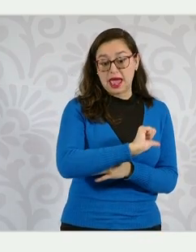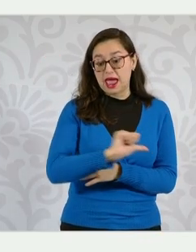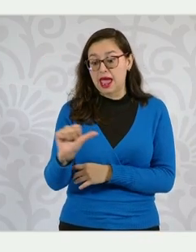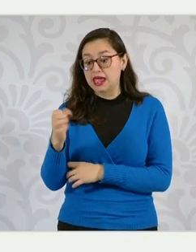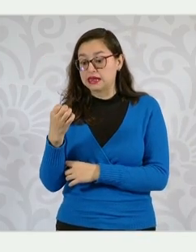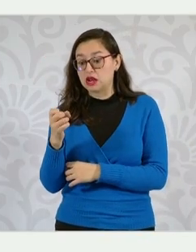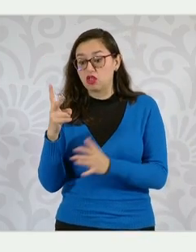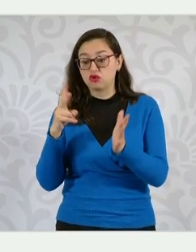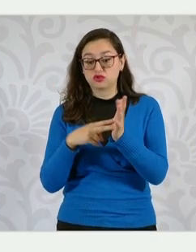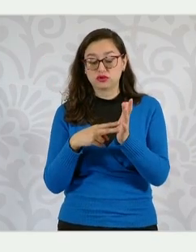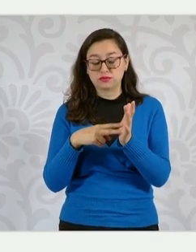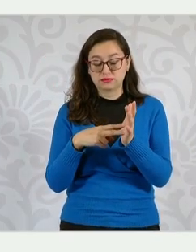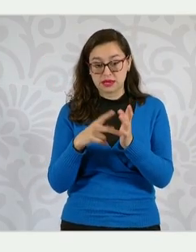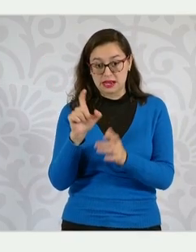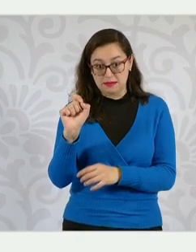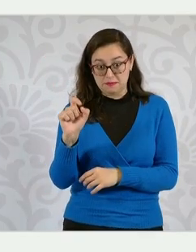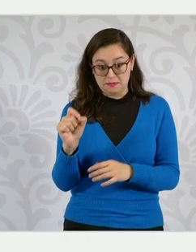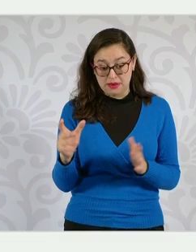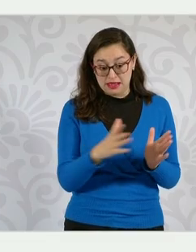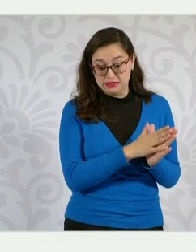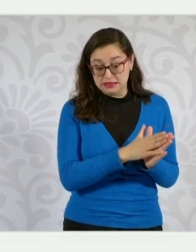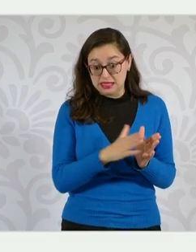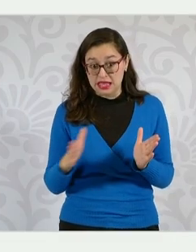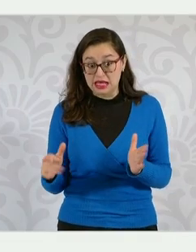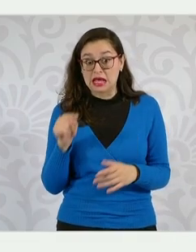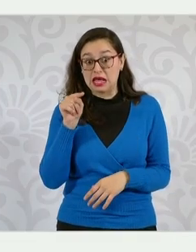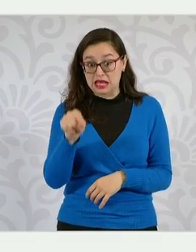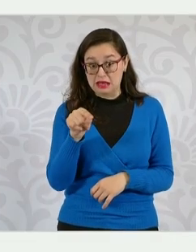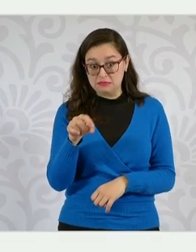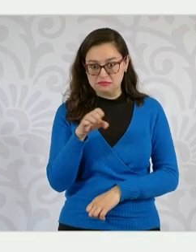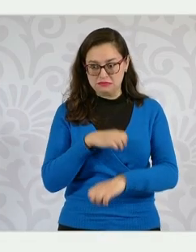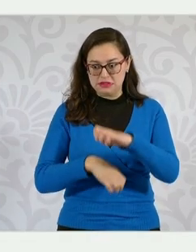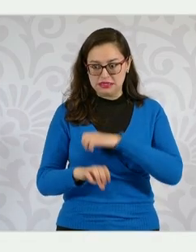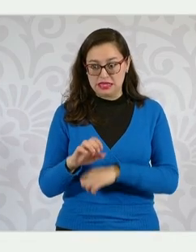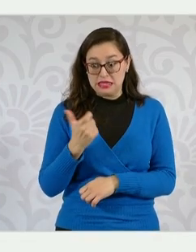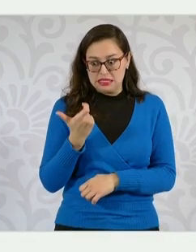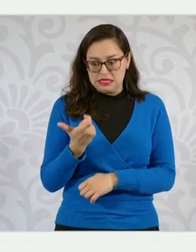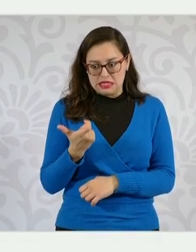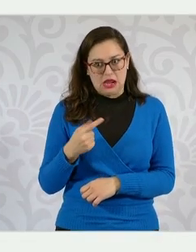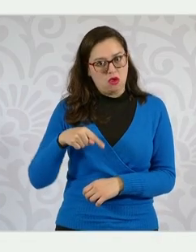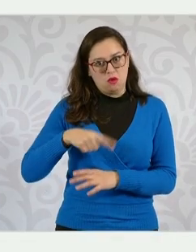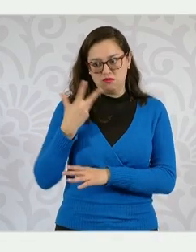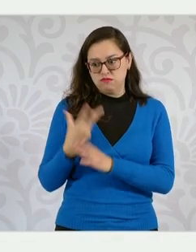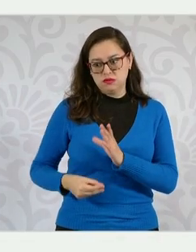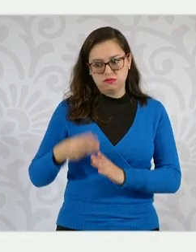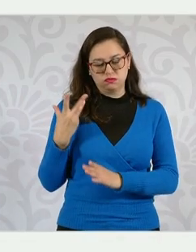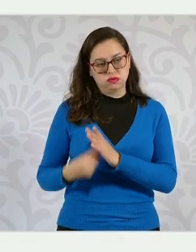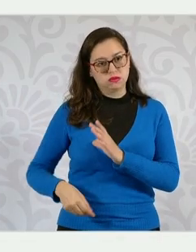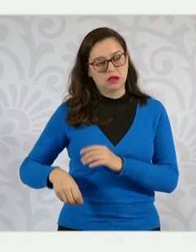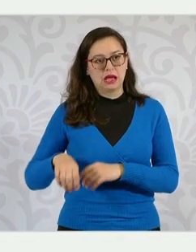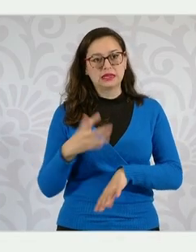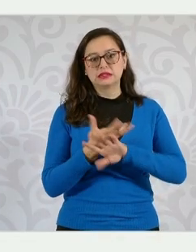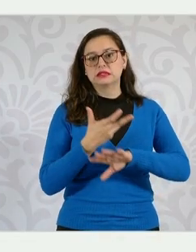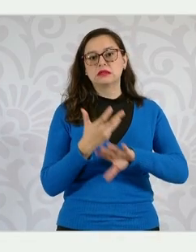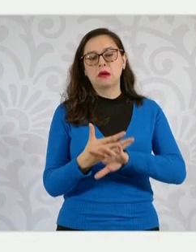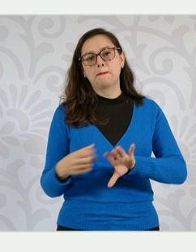Moombap envió recursos a Estados Unidos por un total de 528 millones